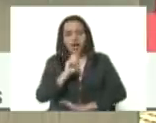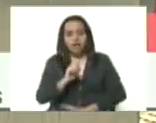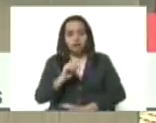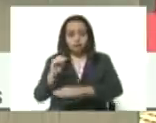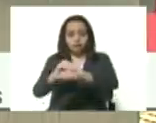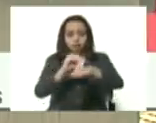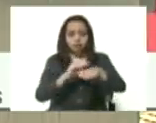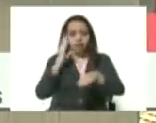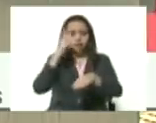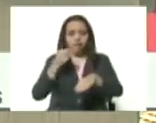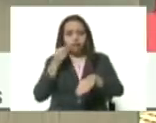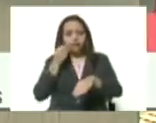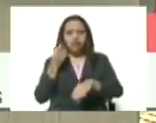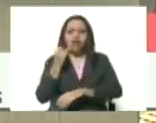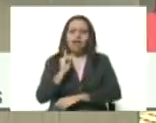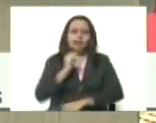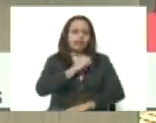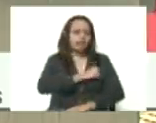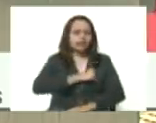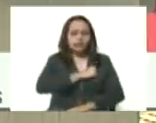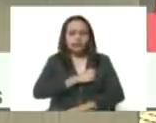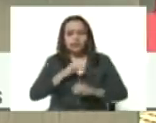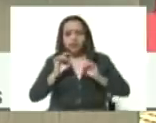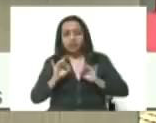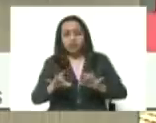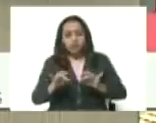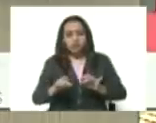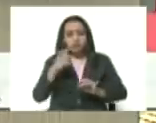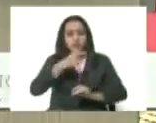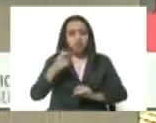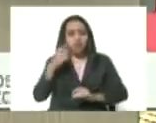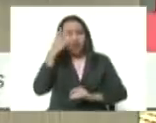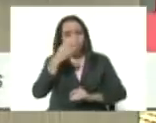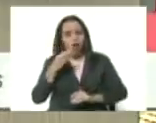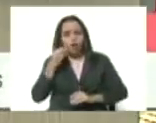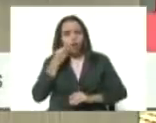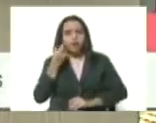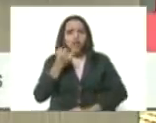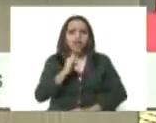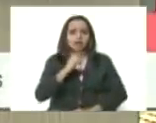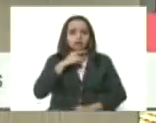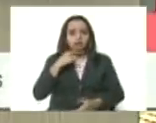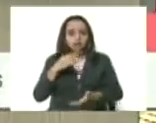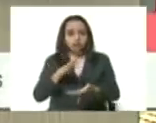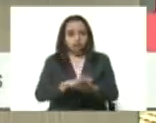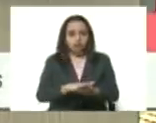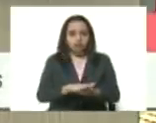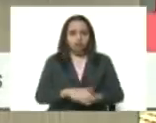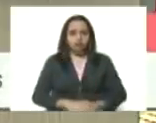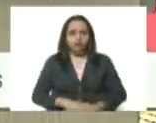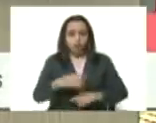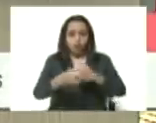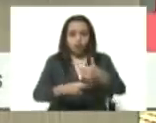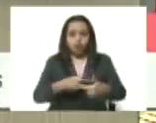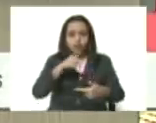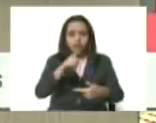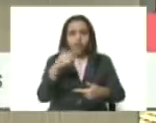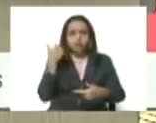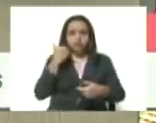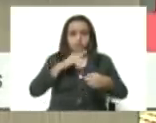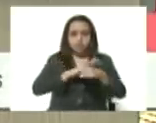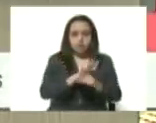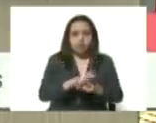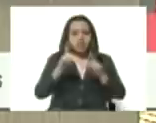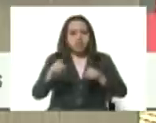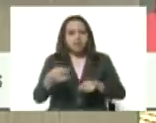realmente lamentable que personas tan jóvenes en general, que personas fallezcan por esta enfermedad, pero también